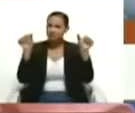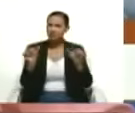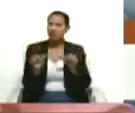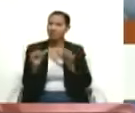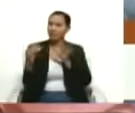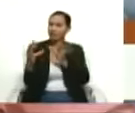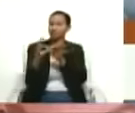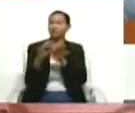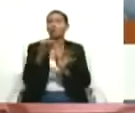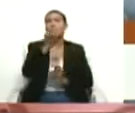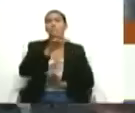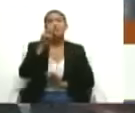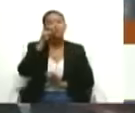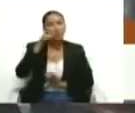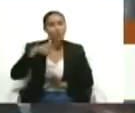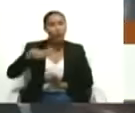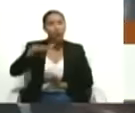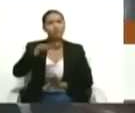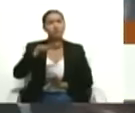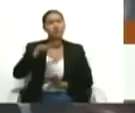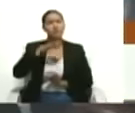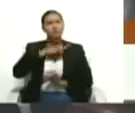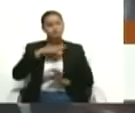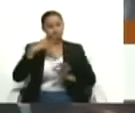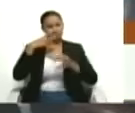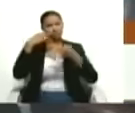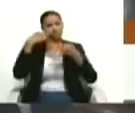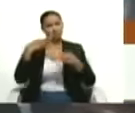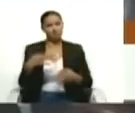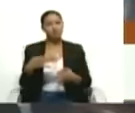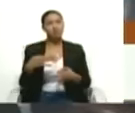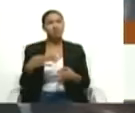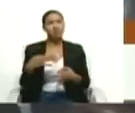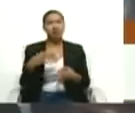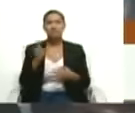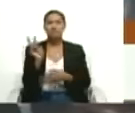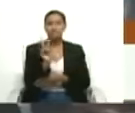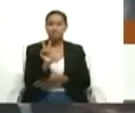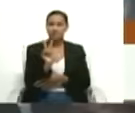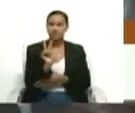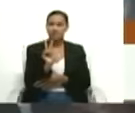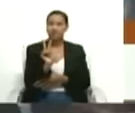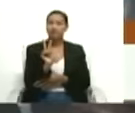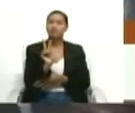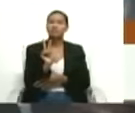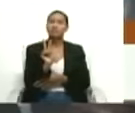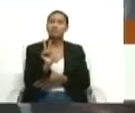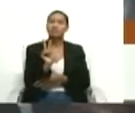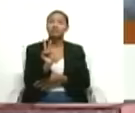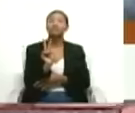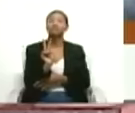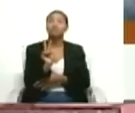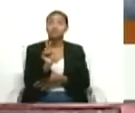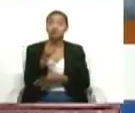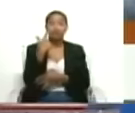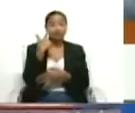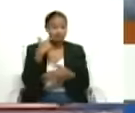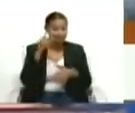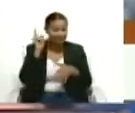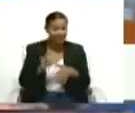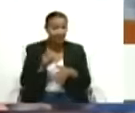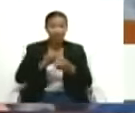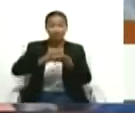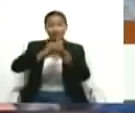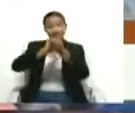es un modelo de seguridad ciudadana, justamente de proximidad con el ciudadano y con la ciudadana. Y donde se tenga que corregir,